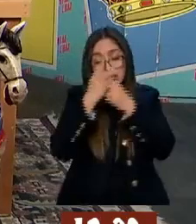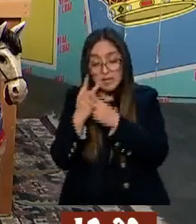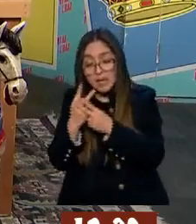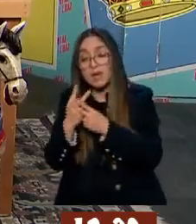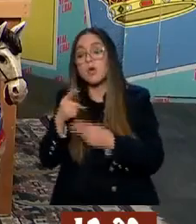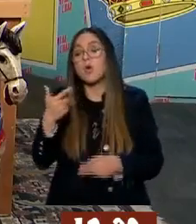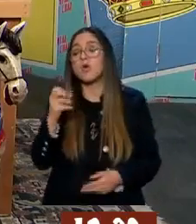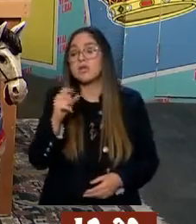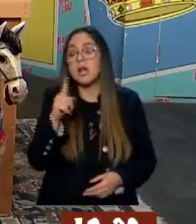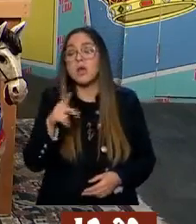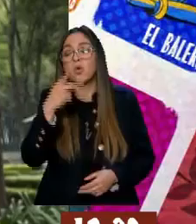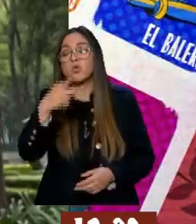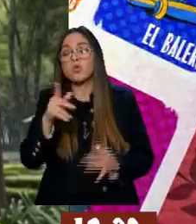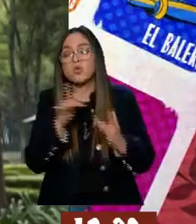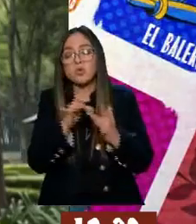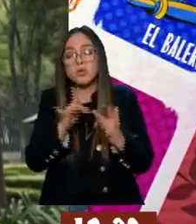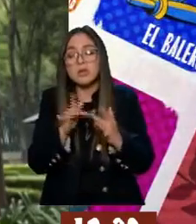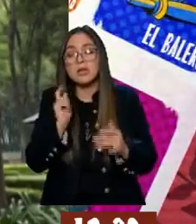redes.